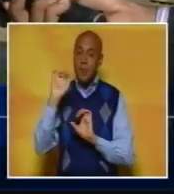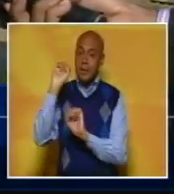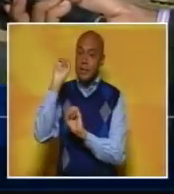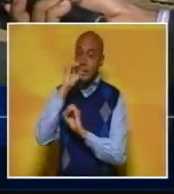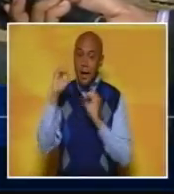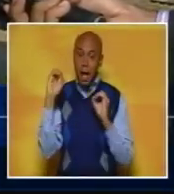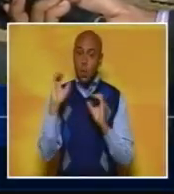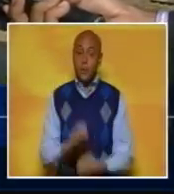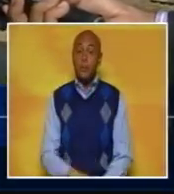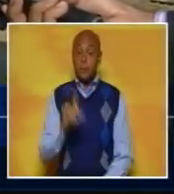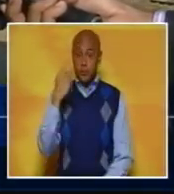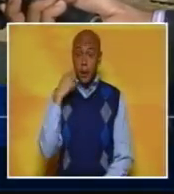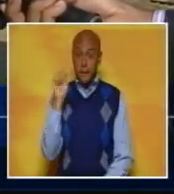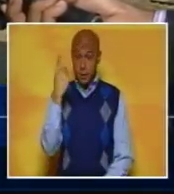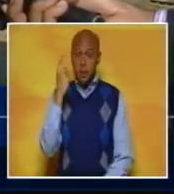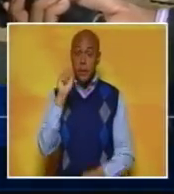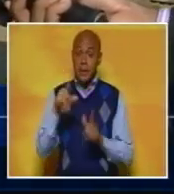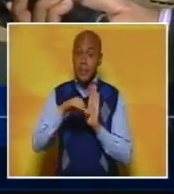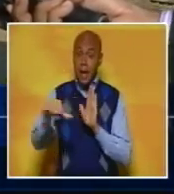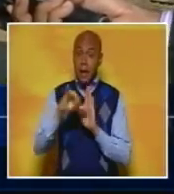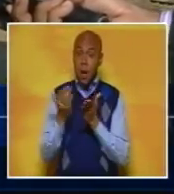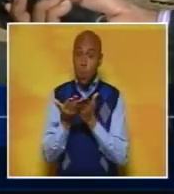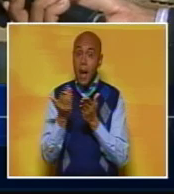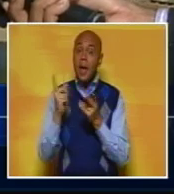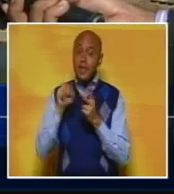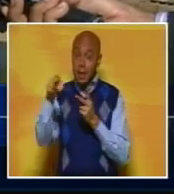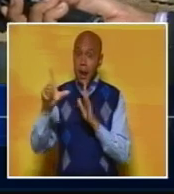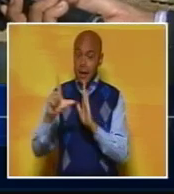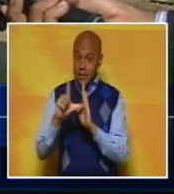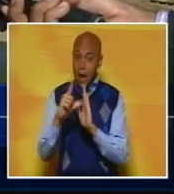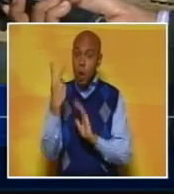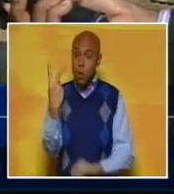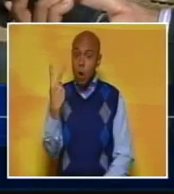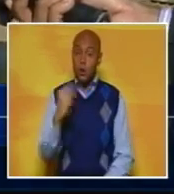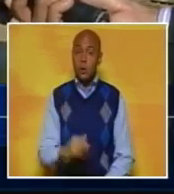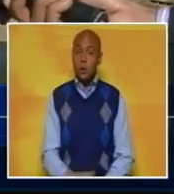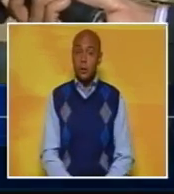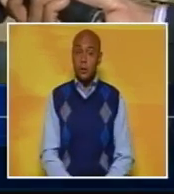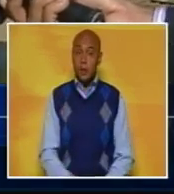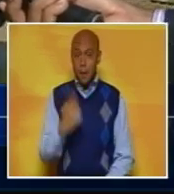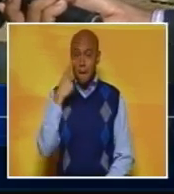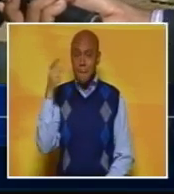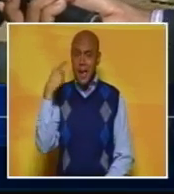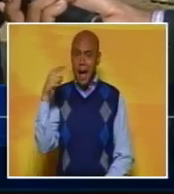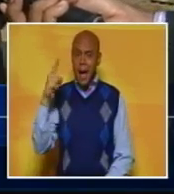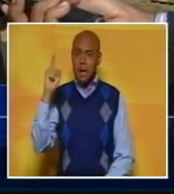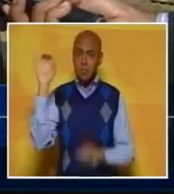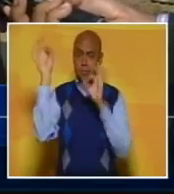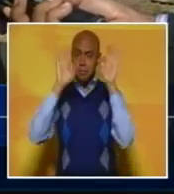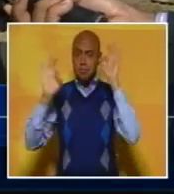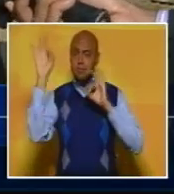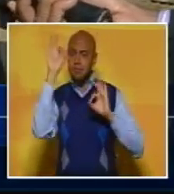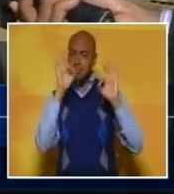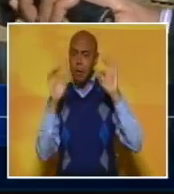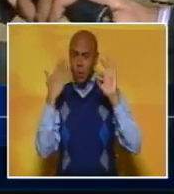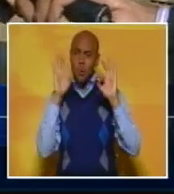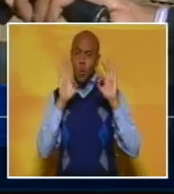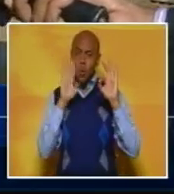es la principal porque aquí está la escuela y está el liceo. Y mira, el mosquitero, yo vivo en toda la esquina,